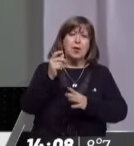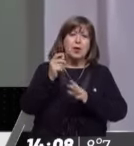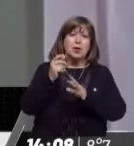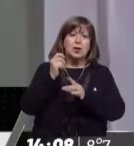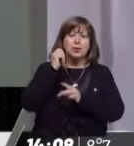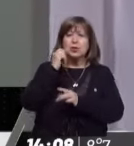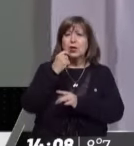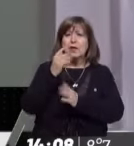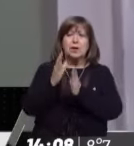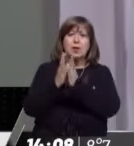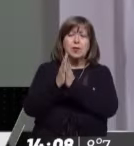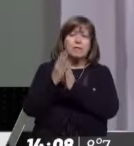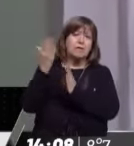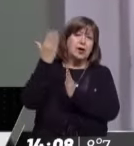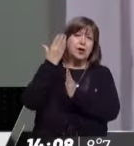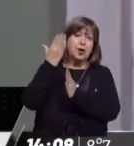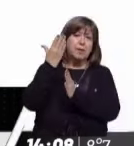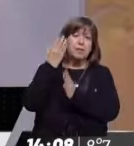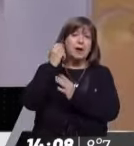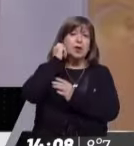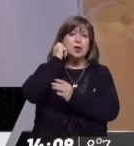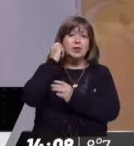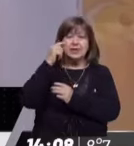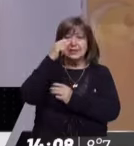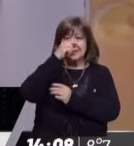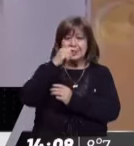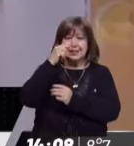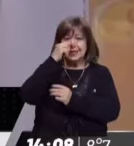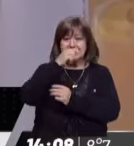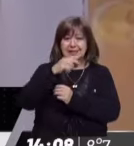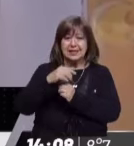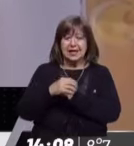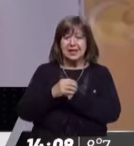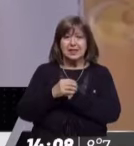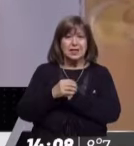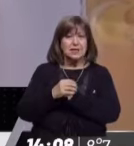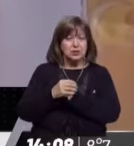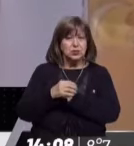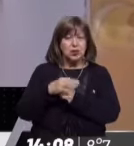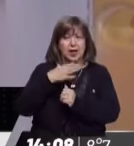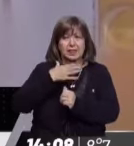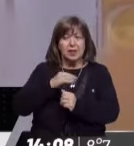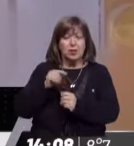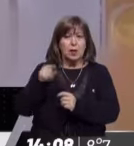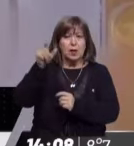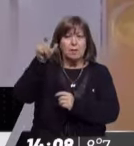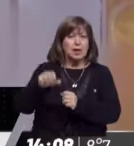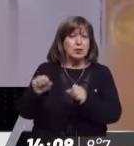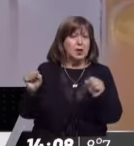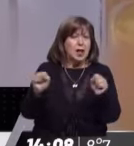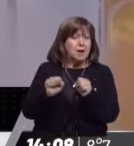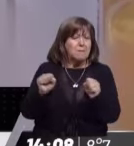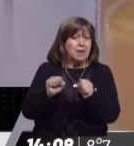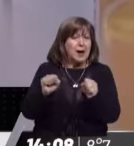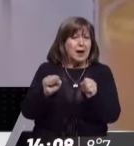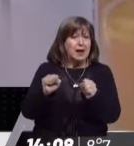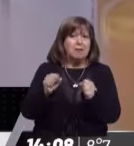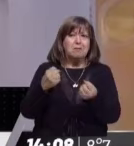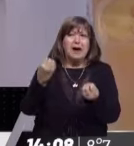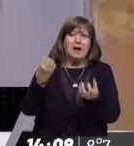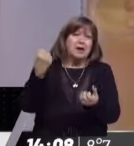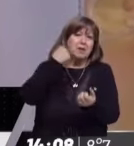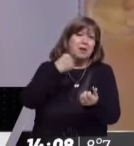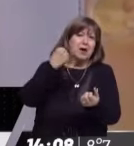77 años y peor me pegaban. Hoy supero que es el mal, realmente. Porque, ¿para qué me